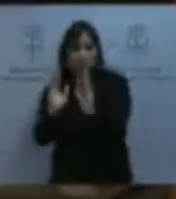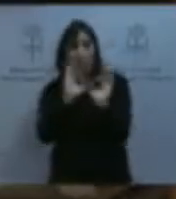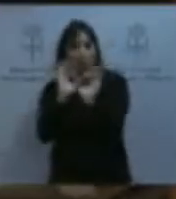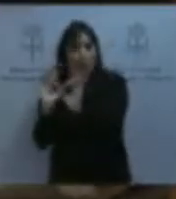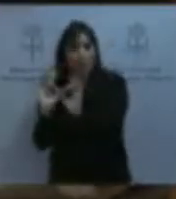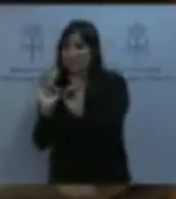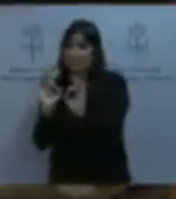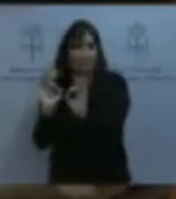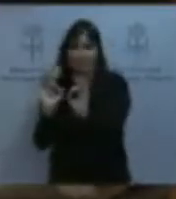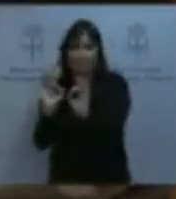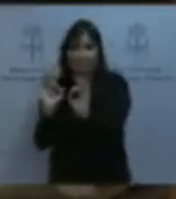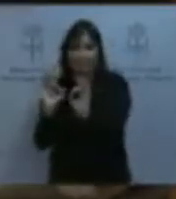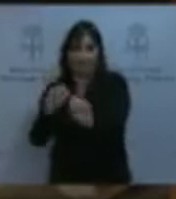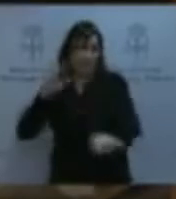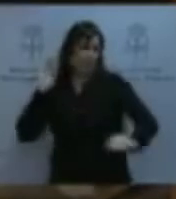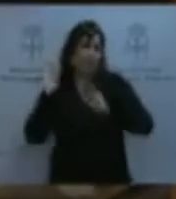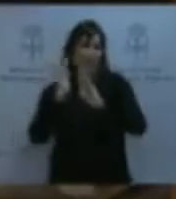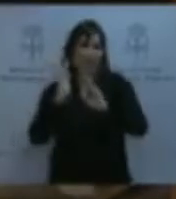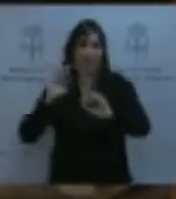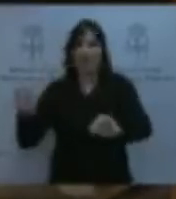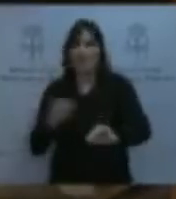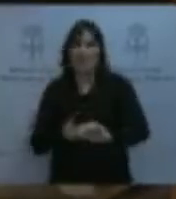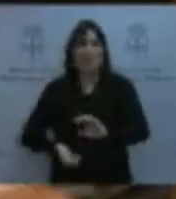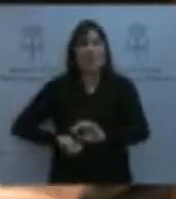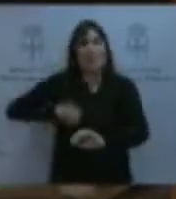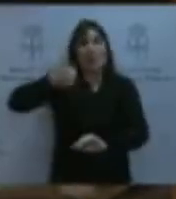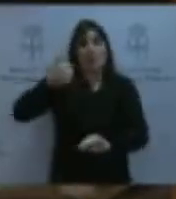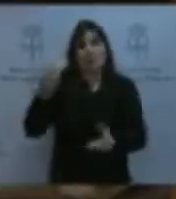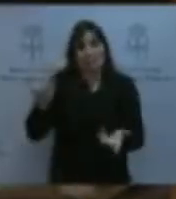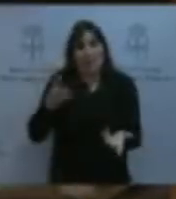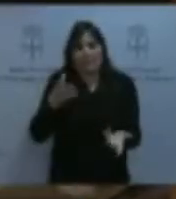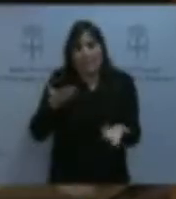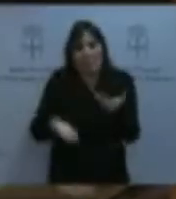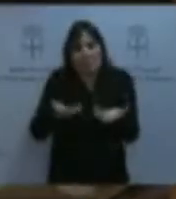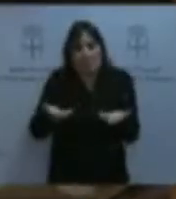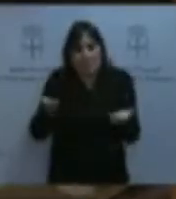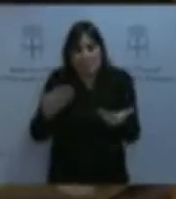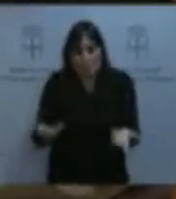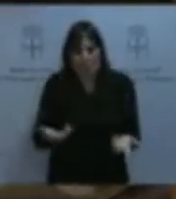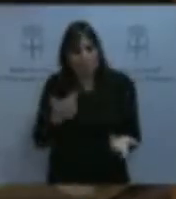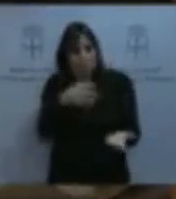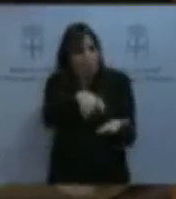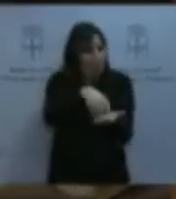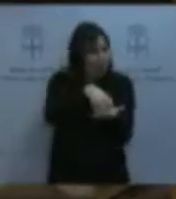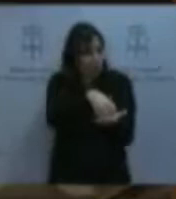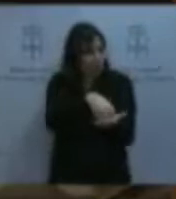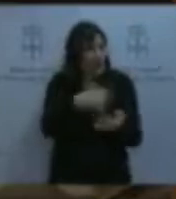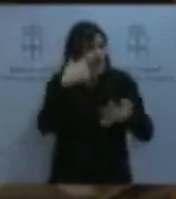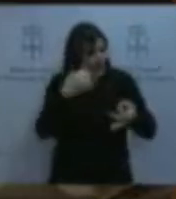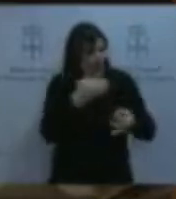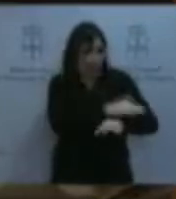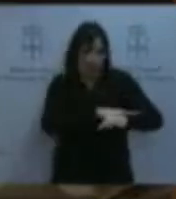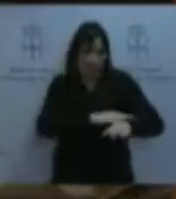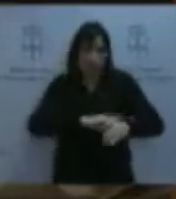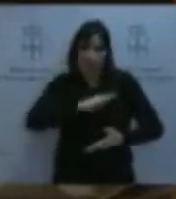de manera injustificada. Por eso nos entran dudas acerca de cuál es la capacidad de su Gobierno de hacer una buena gestión y un buen